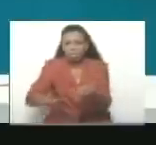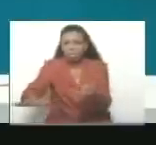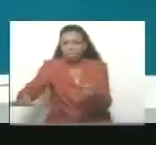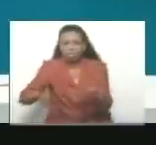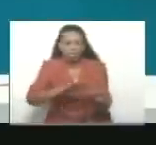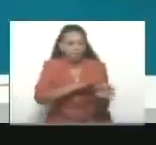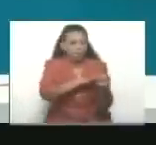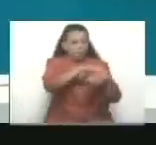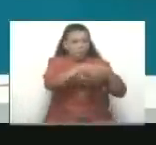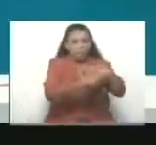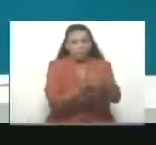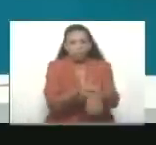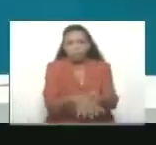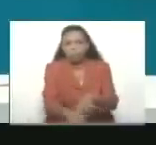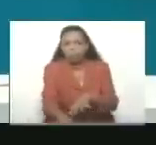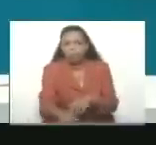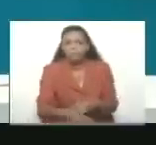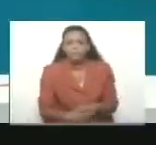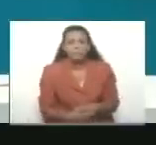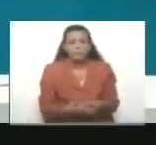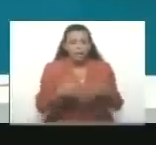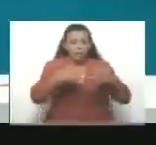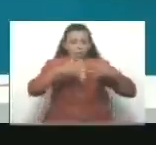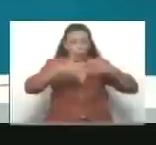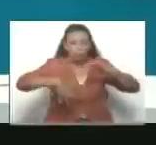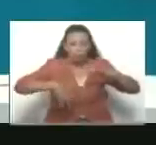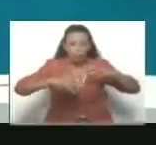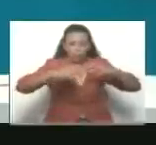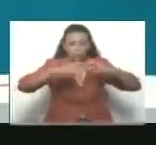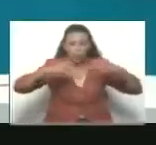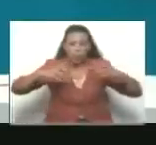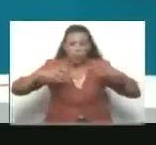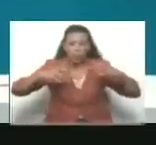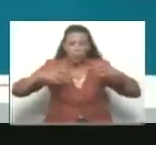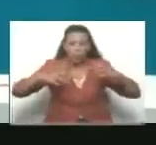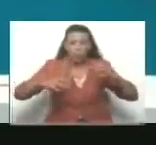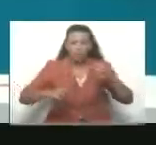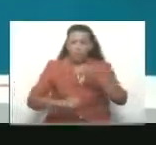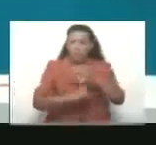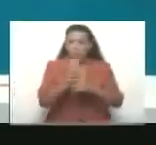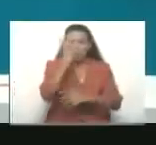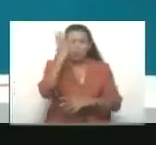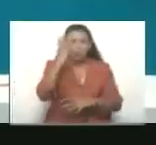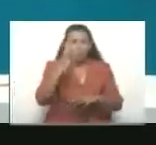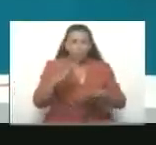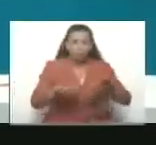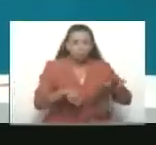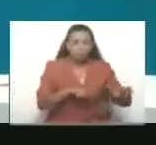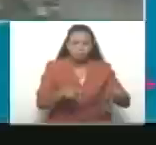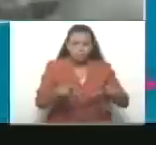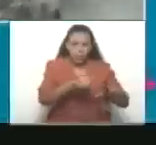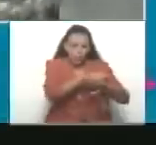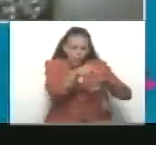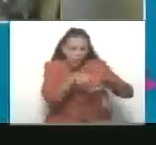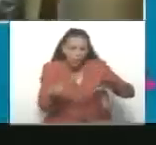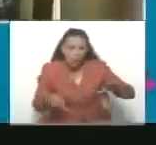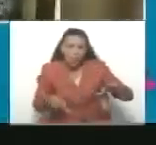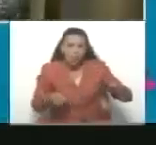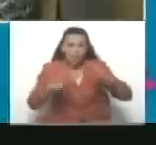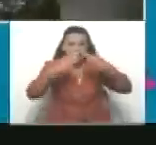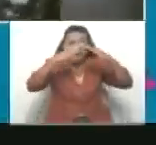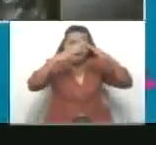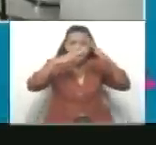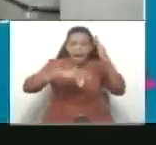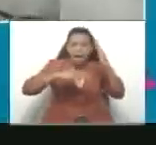todo y cuarteó destruyó debilitó reventó destruyó las viviendas